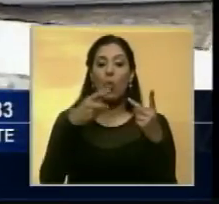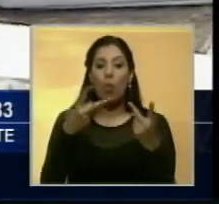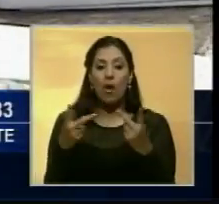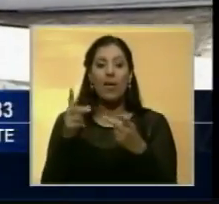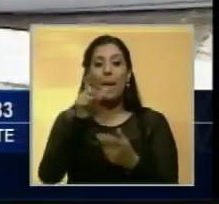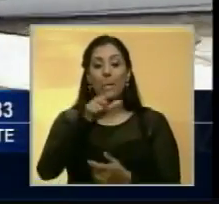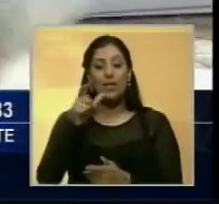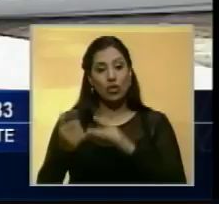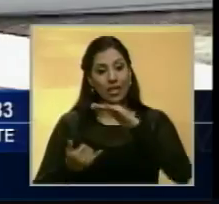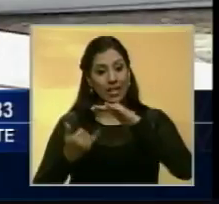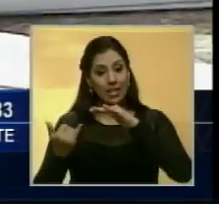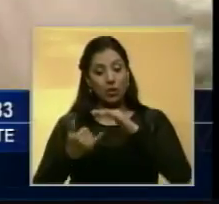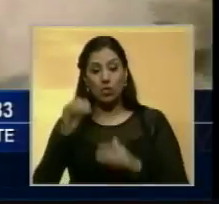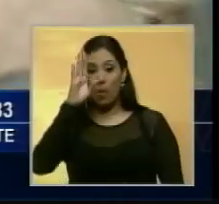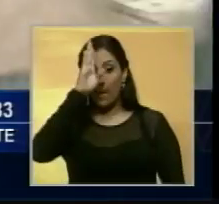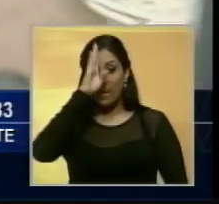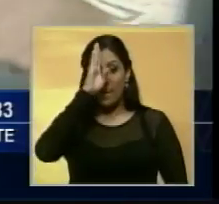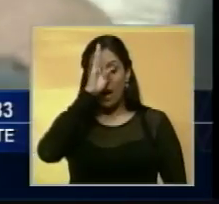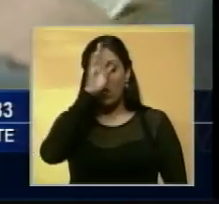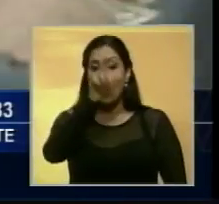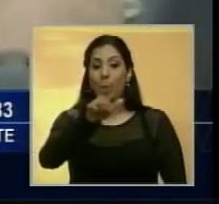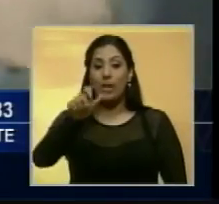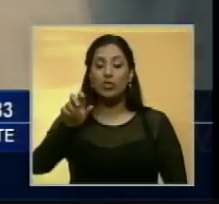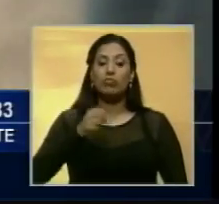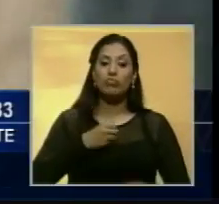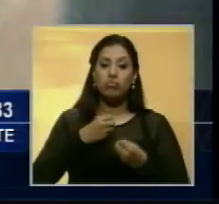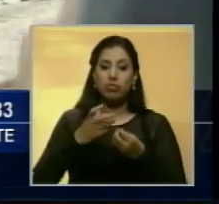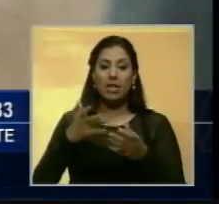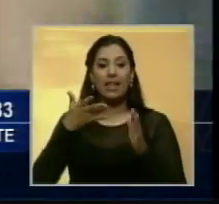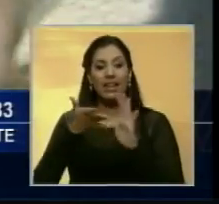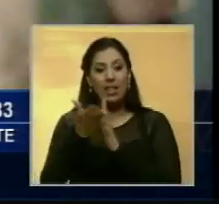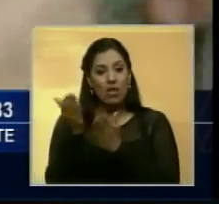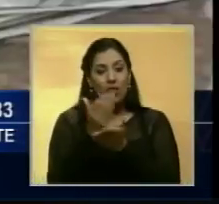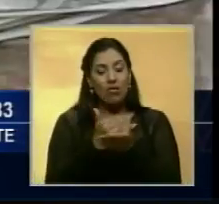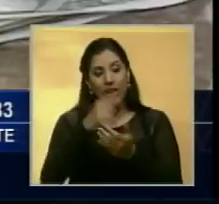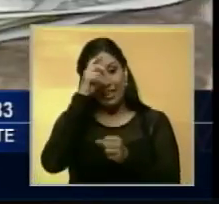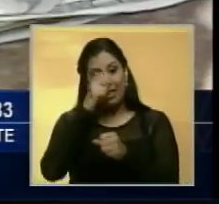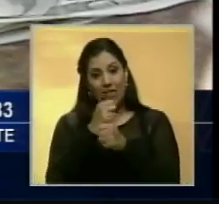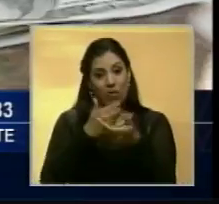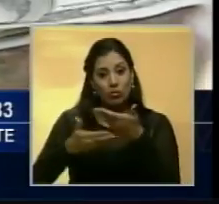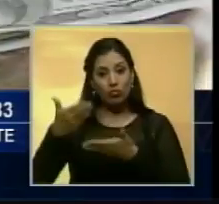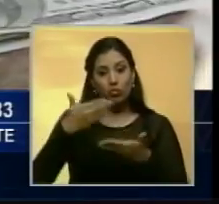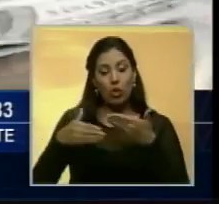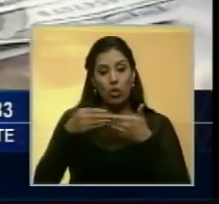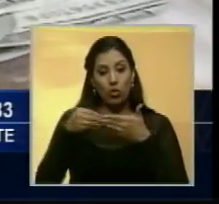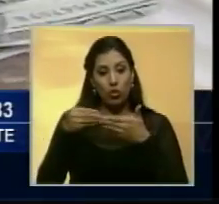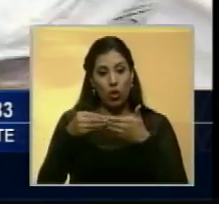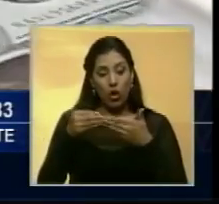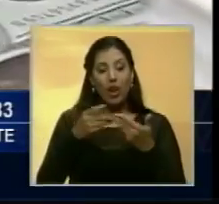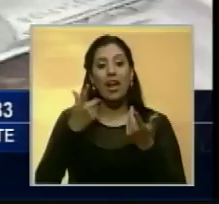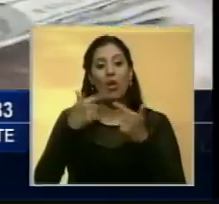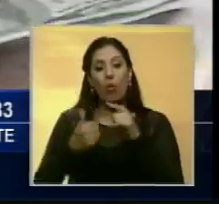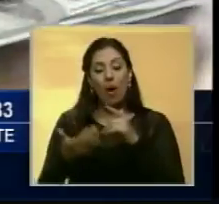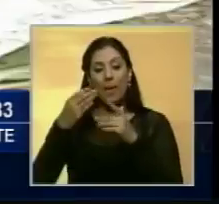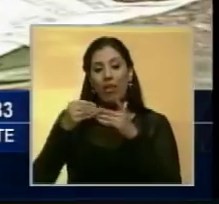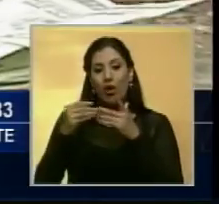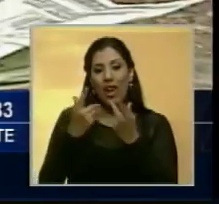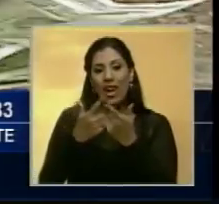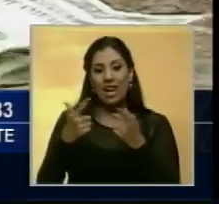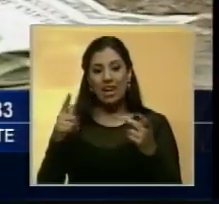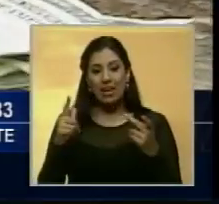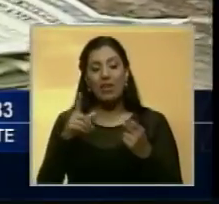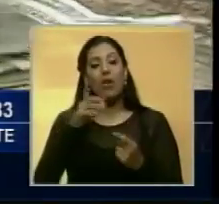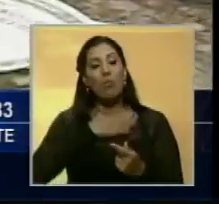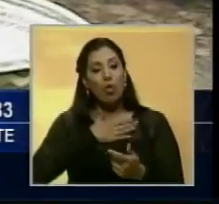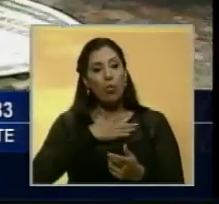deben dar las instituciones bancarias a los beneficios netos que obtenga por las operaciones cambiarias con la tasa flotante en la negociación